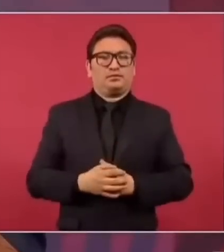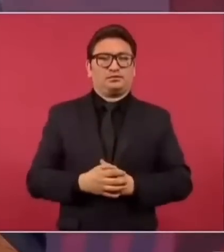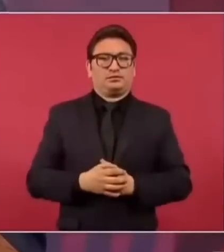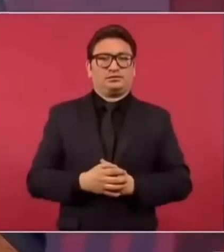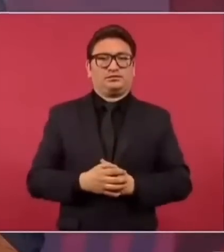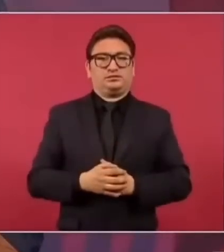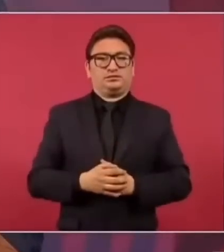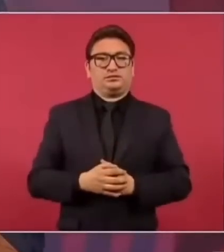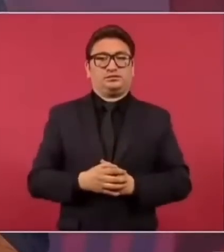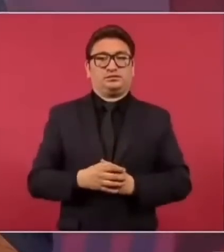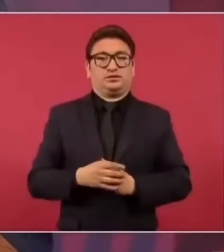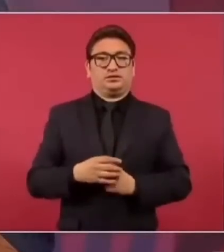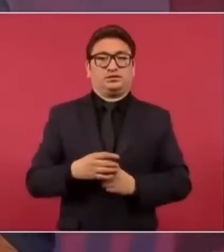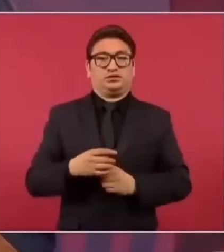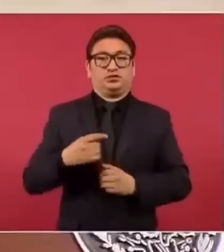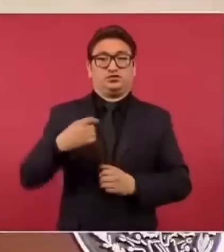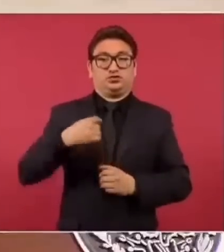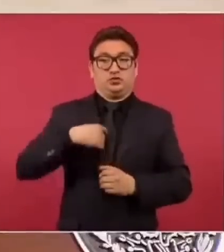me hubiese aceptado eso,